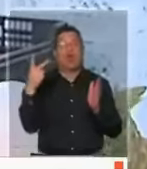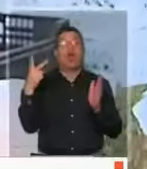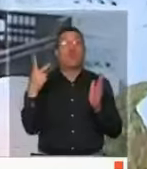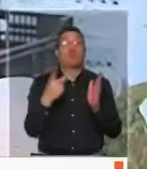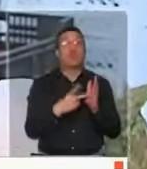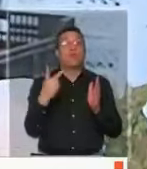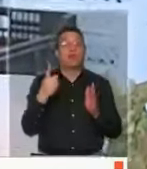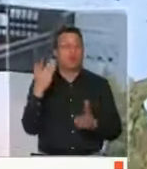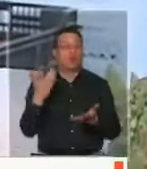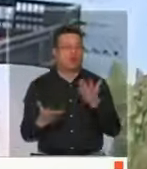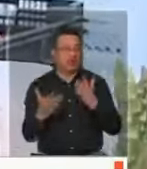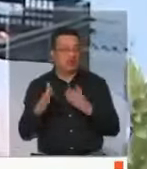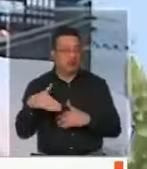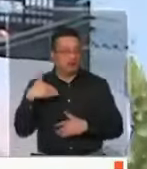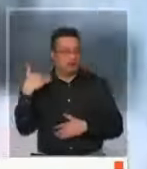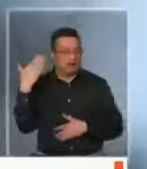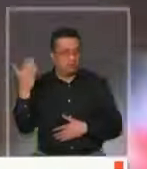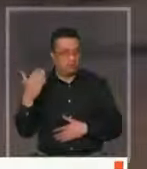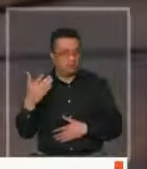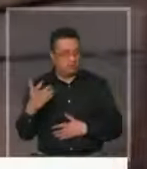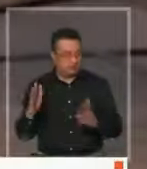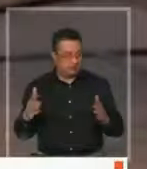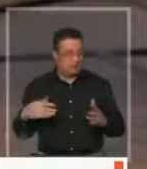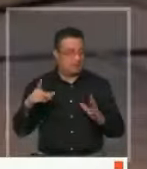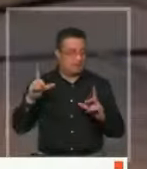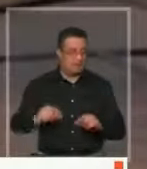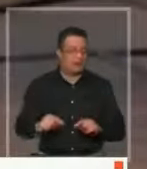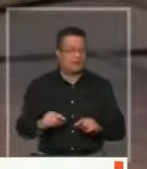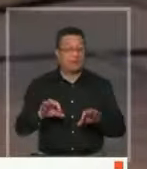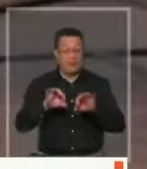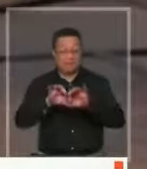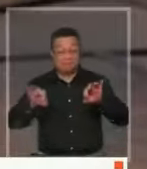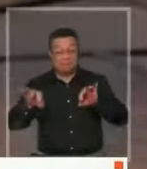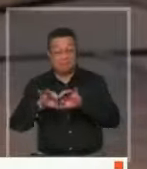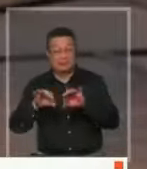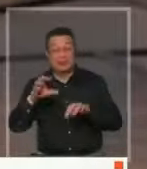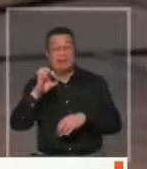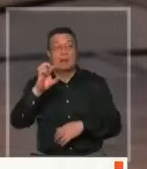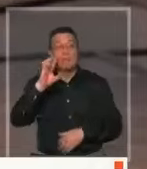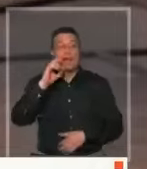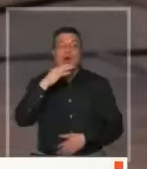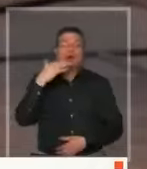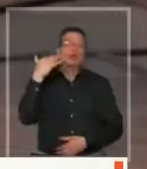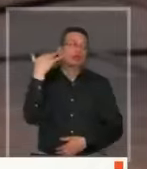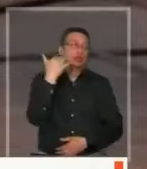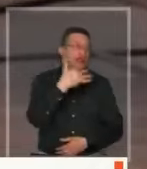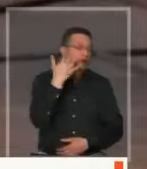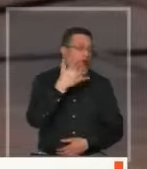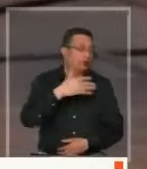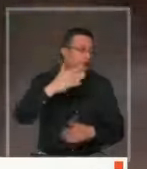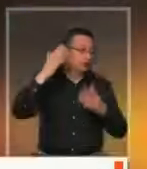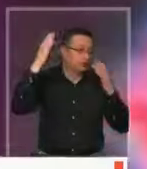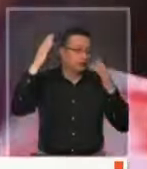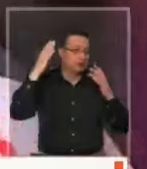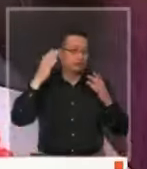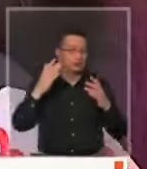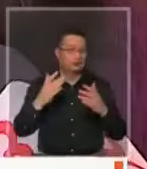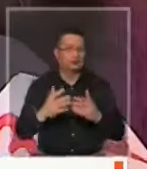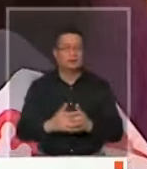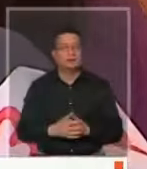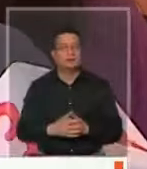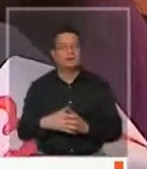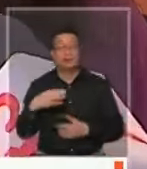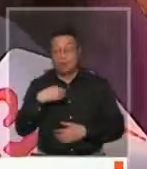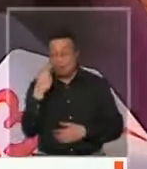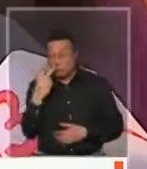el kilo, no el paquete, el kilo. El espárrago. El espárrago, más rico, po. Más rico. Ese he visto